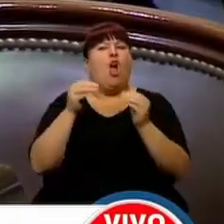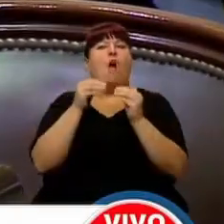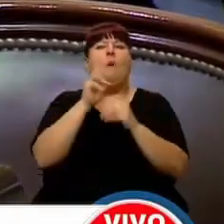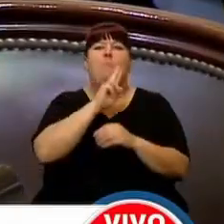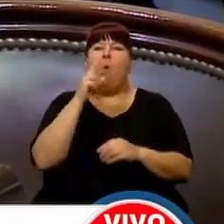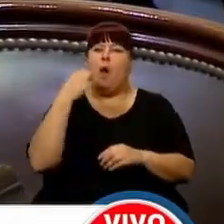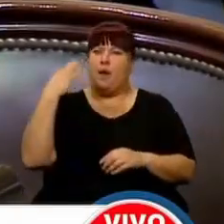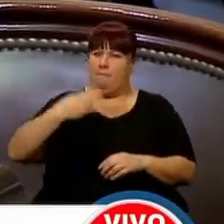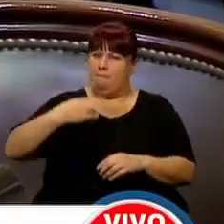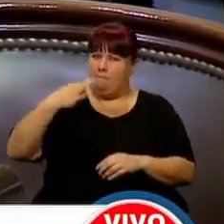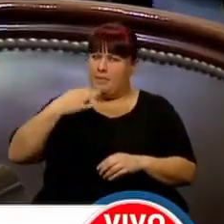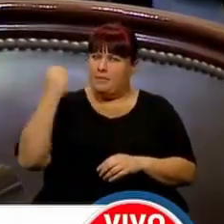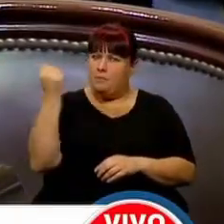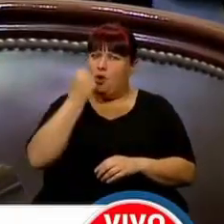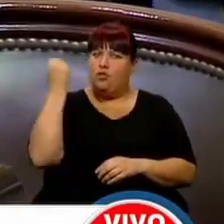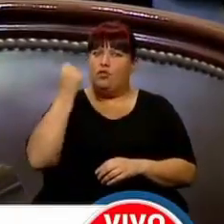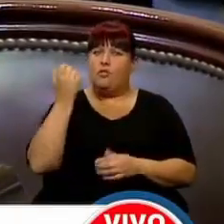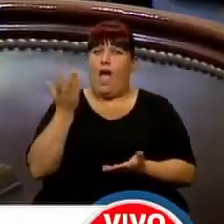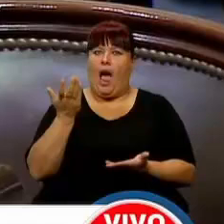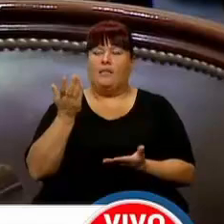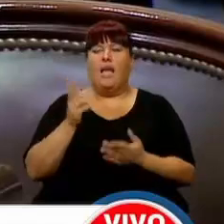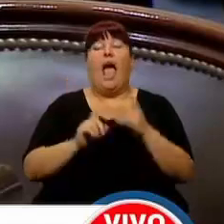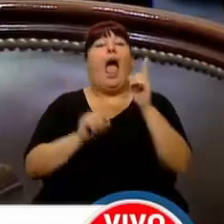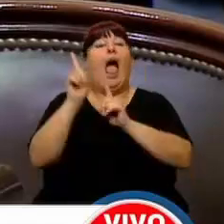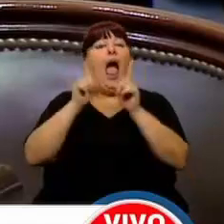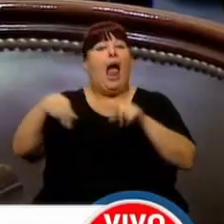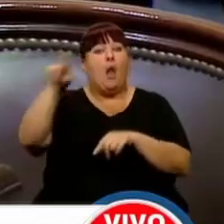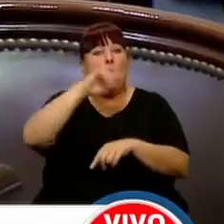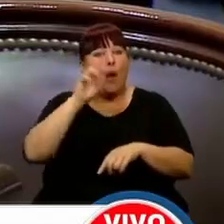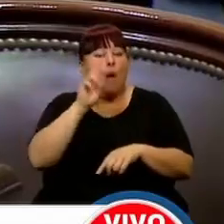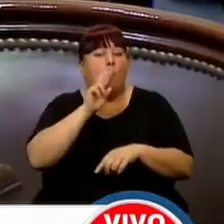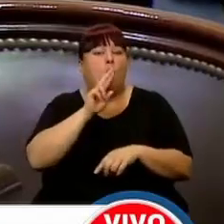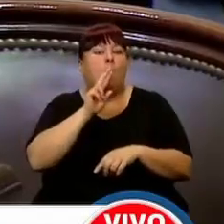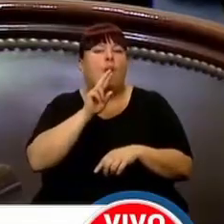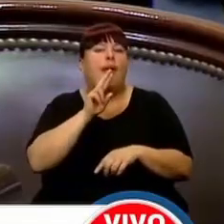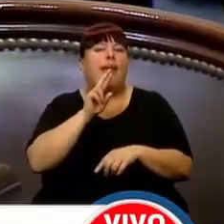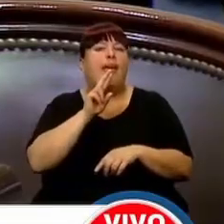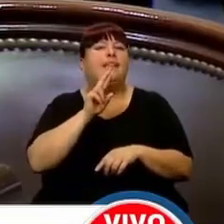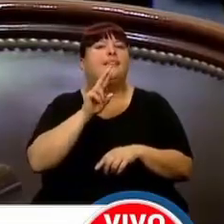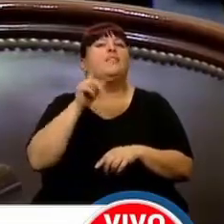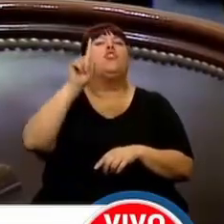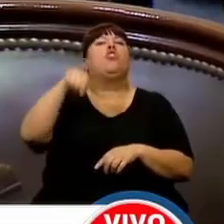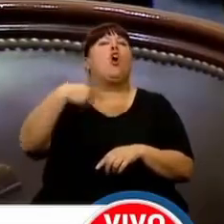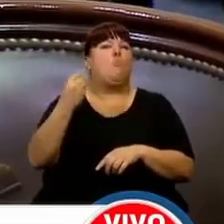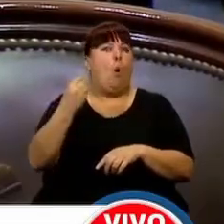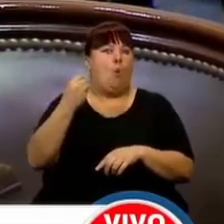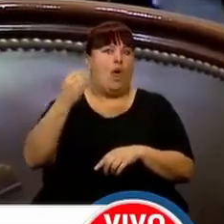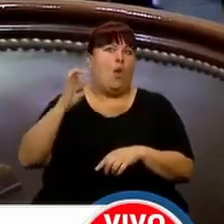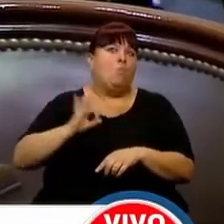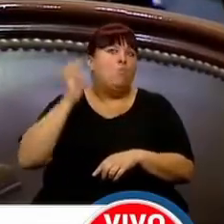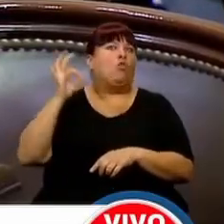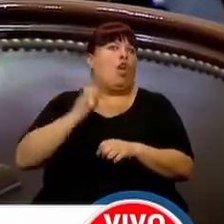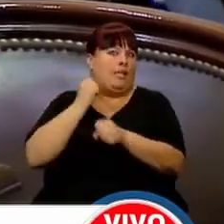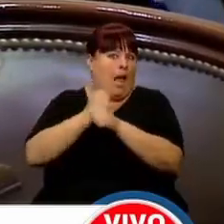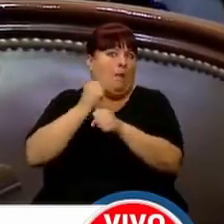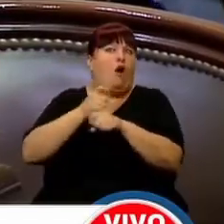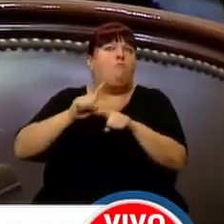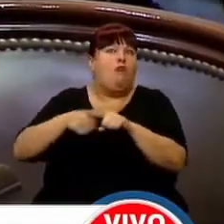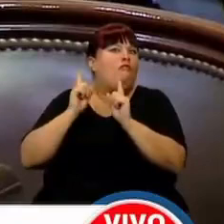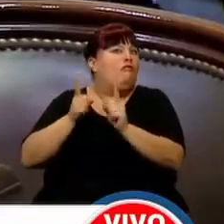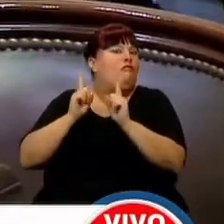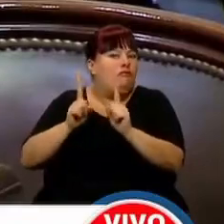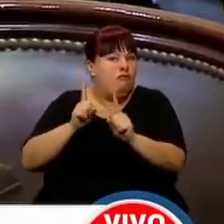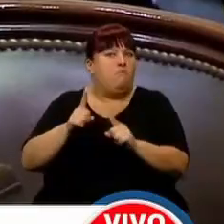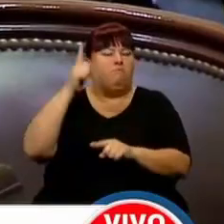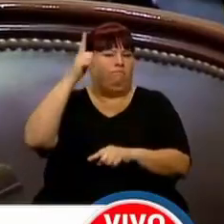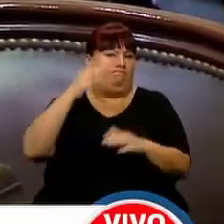colegas mujeres, algunas de ellas a raíz de su trayectoria política han